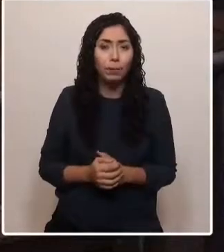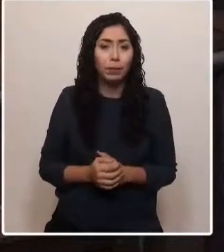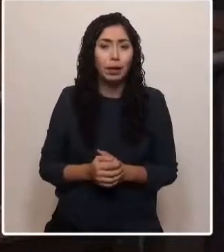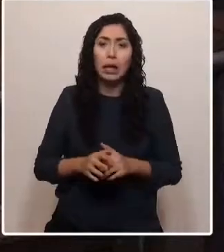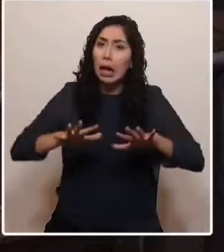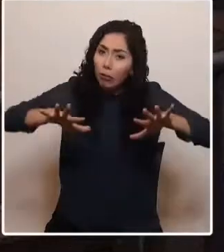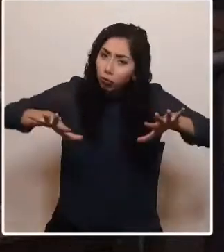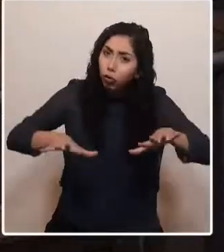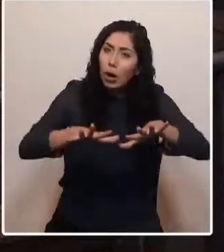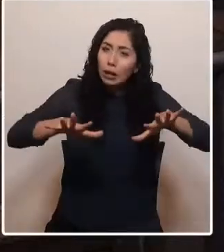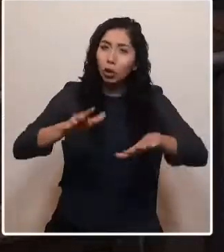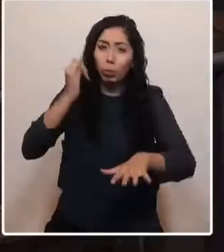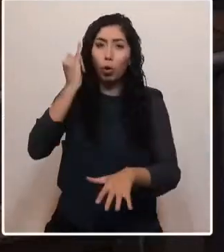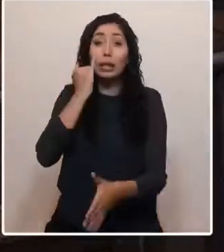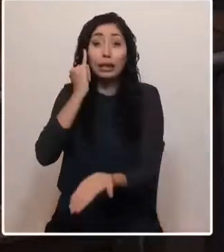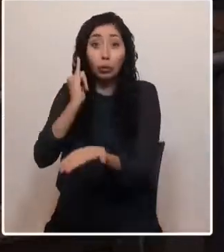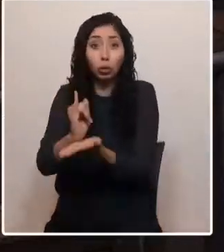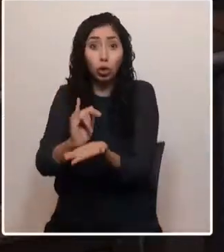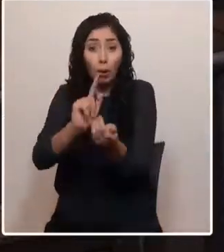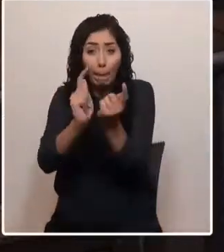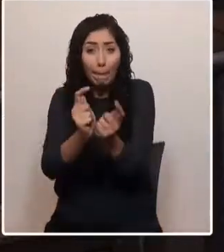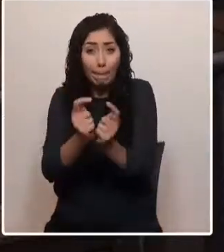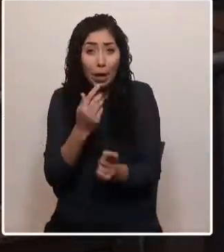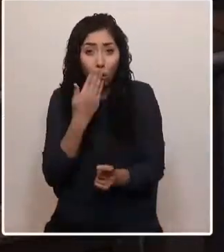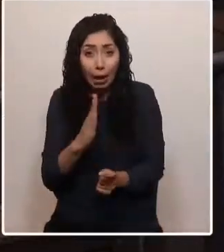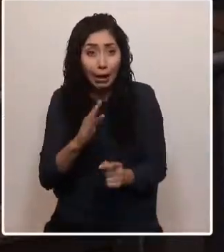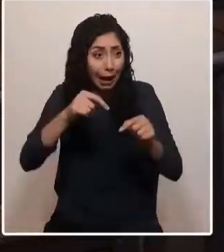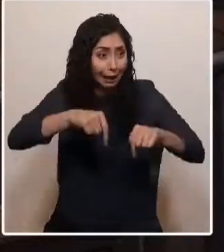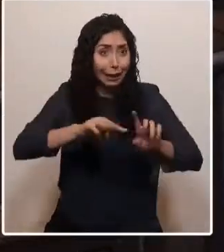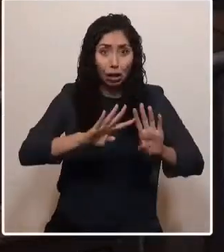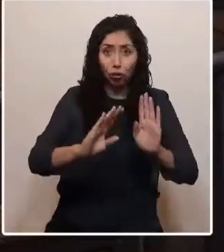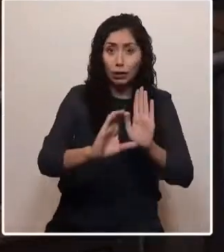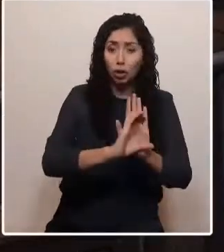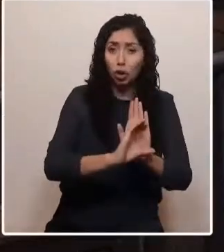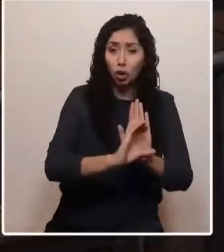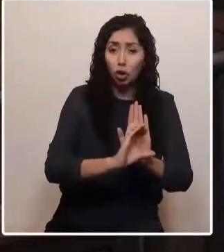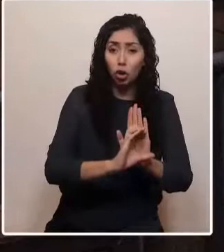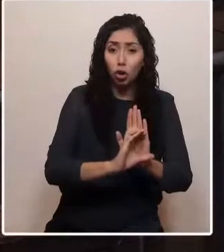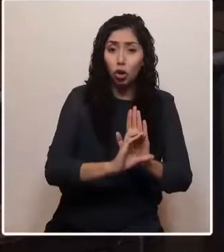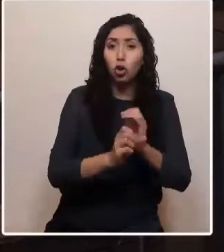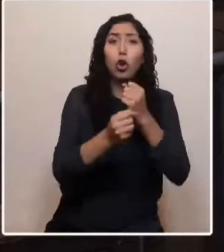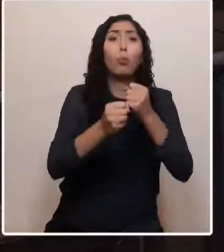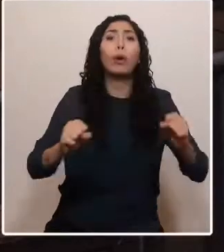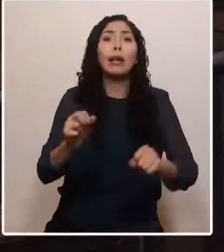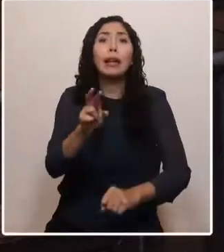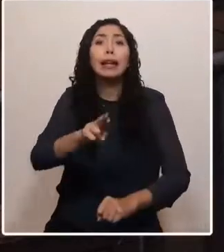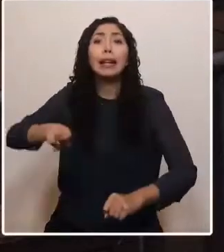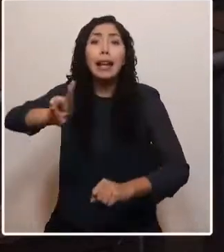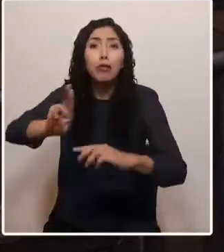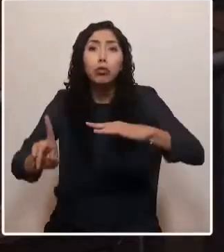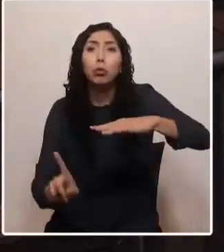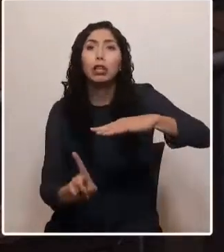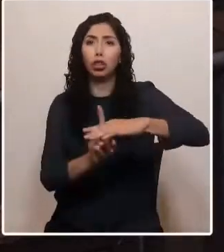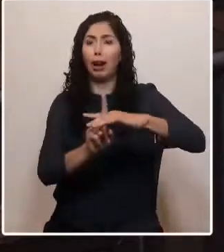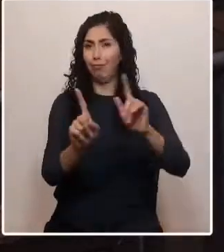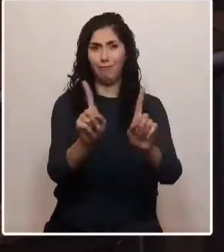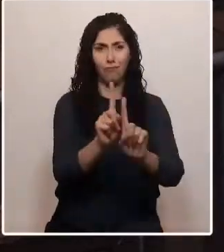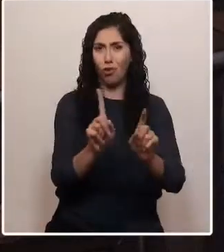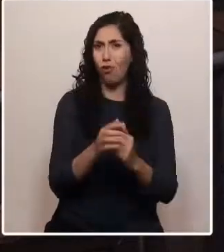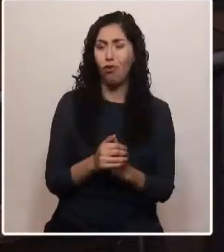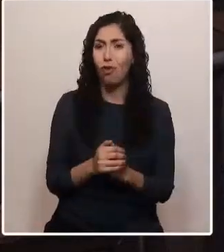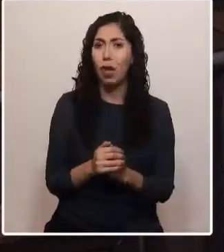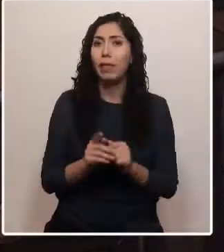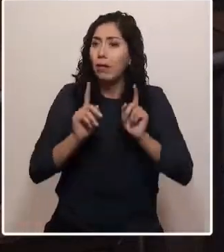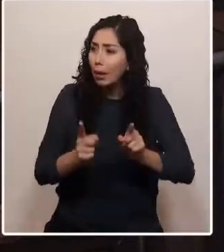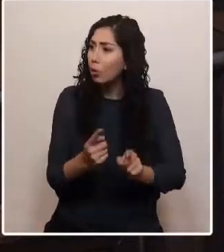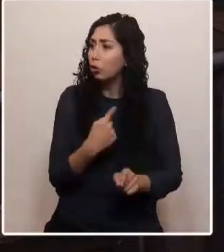la institución que debemos hacer desde esta convención no puede ser llamado refundacional ni mucho menos. Tenemos que hacer